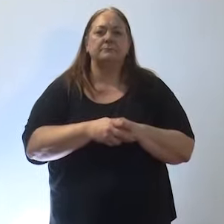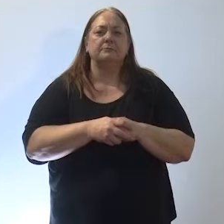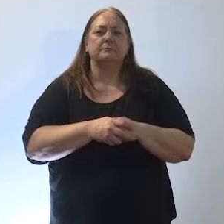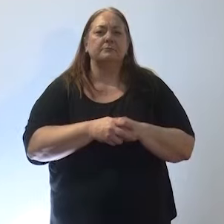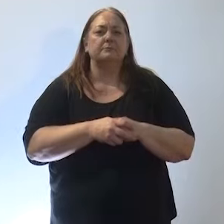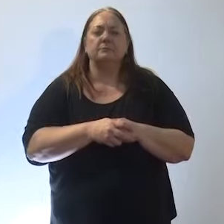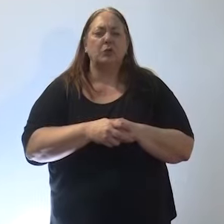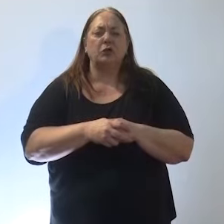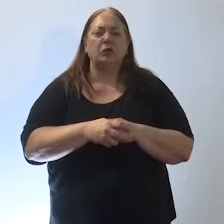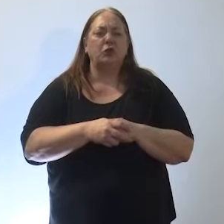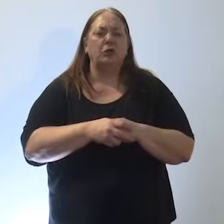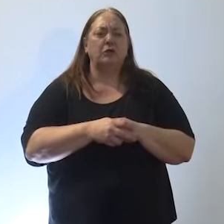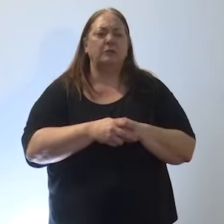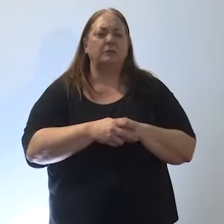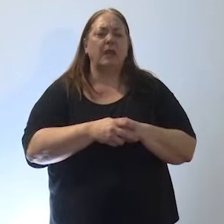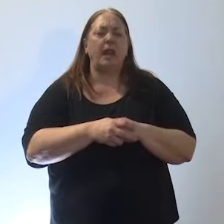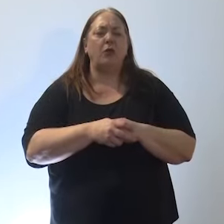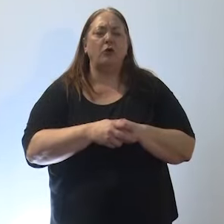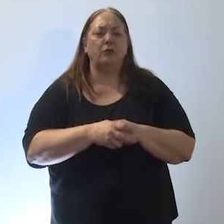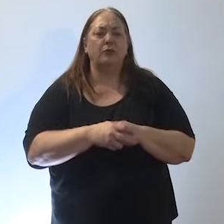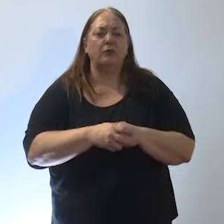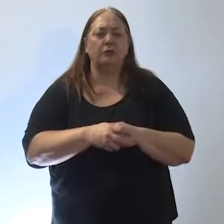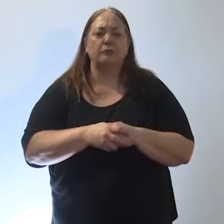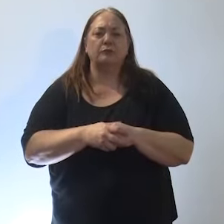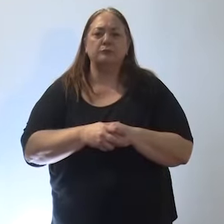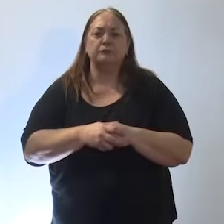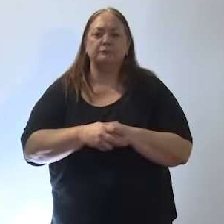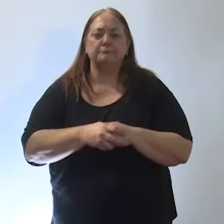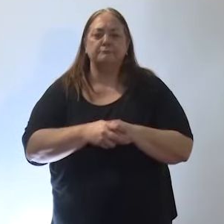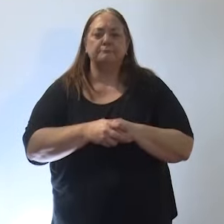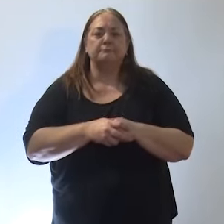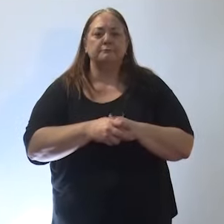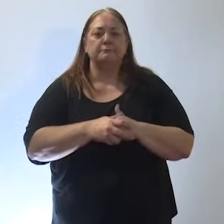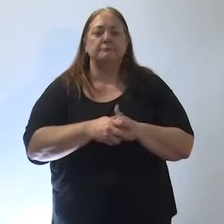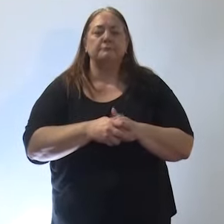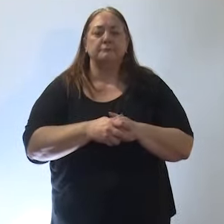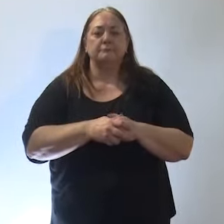mismo explicar por qué ganó m